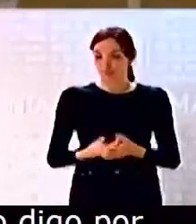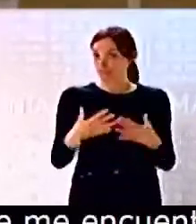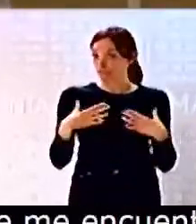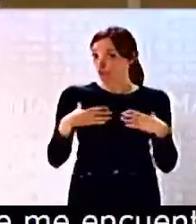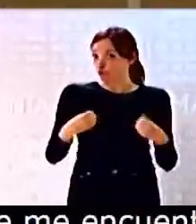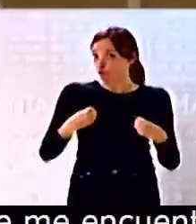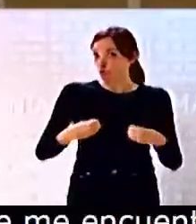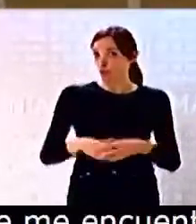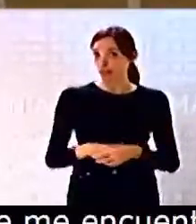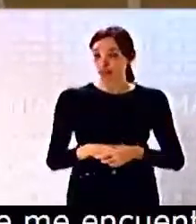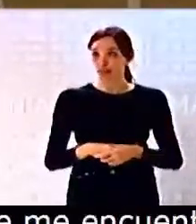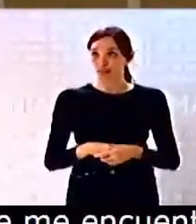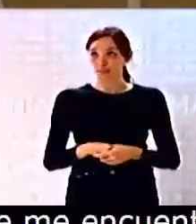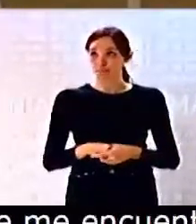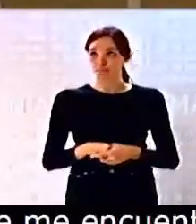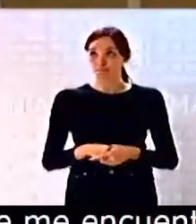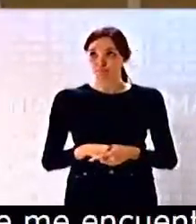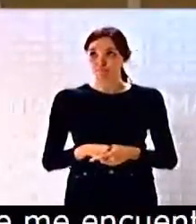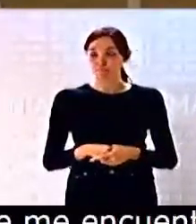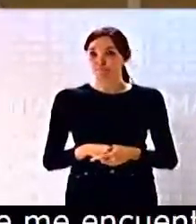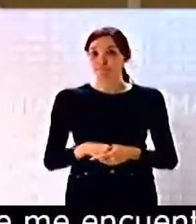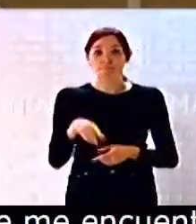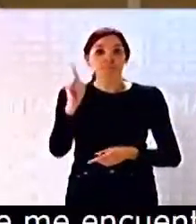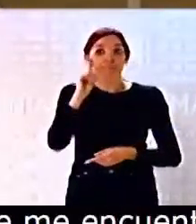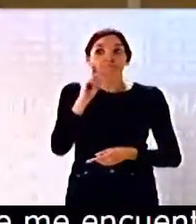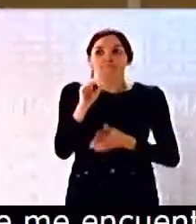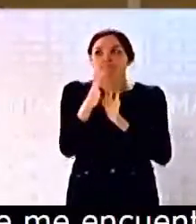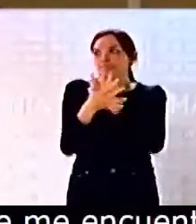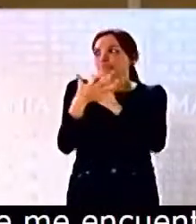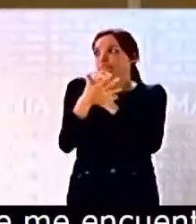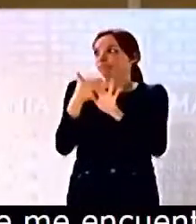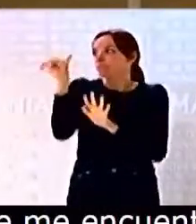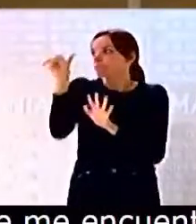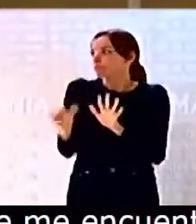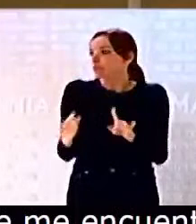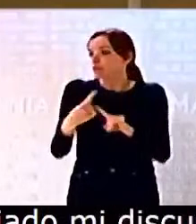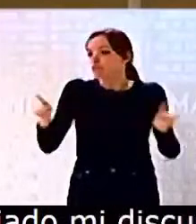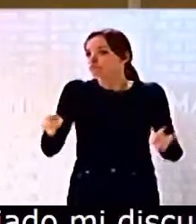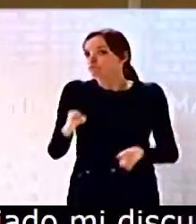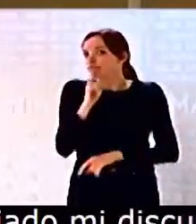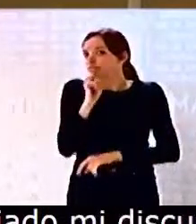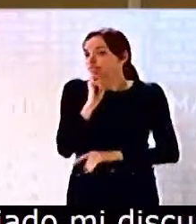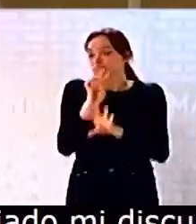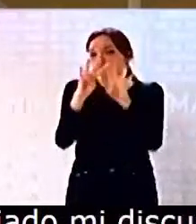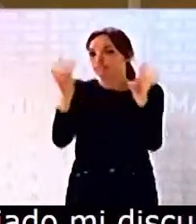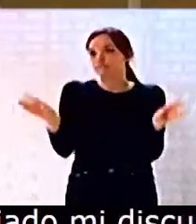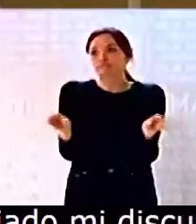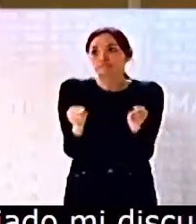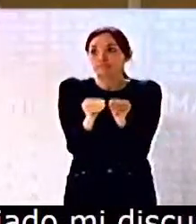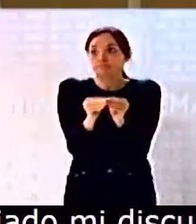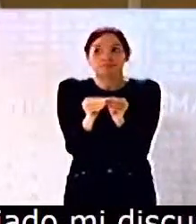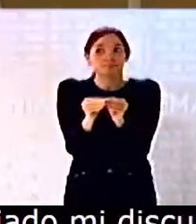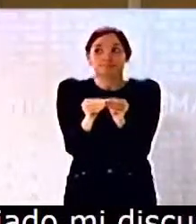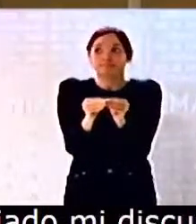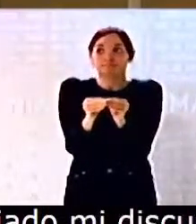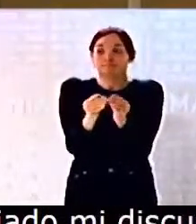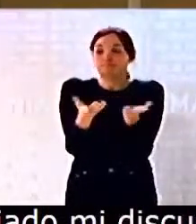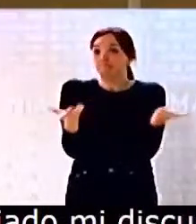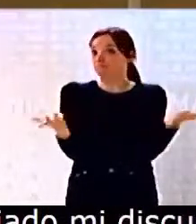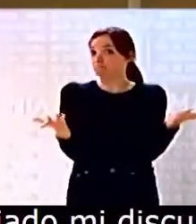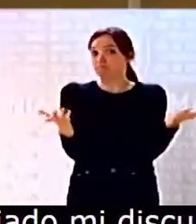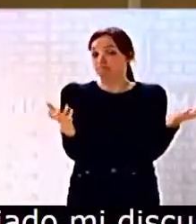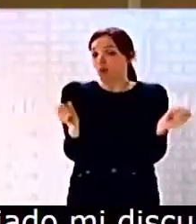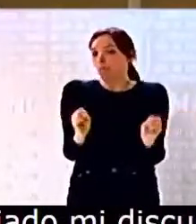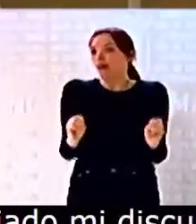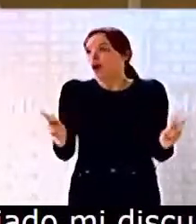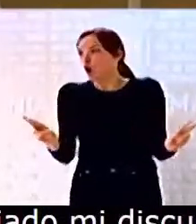No sé en qué ha cambiado mi discurso, pero en definitiva no me encuentro ni